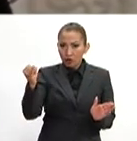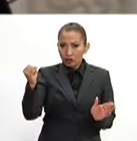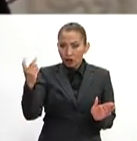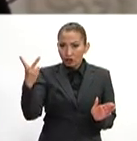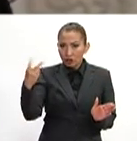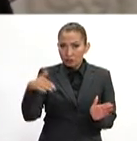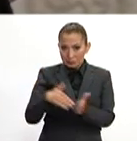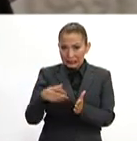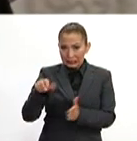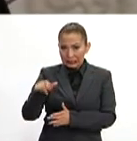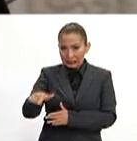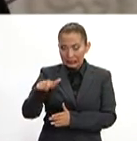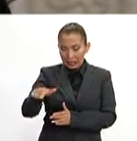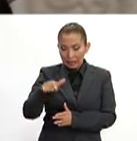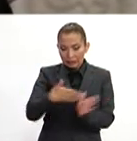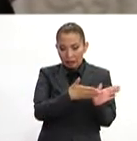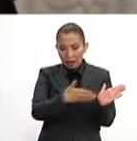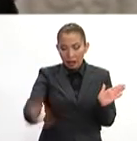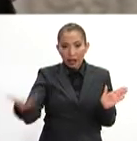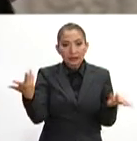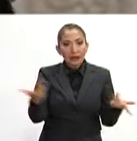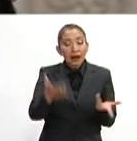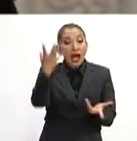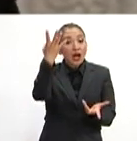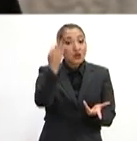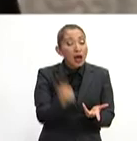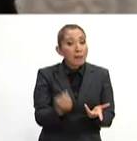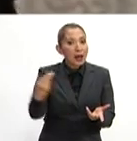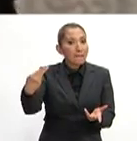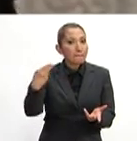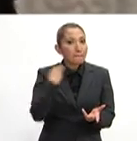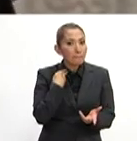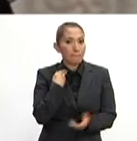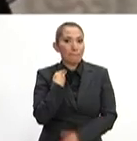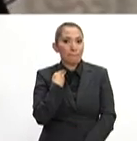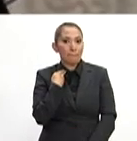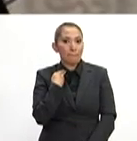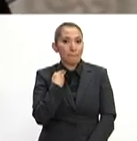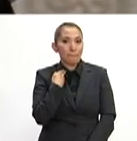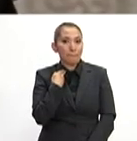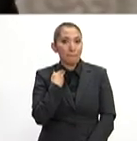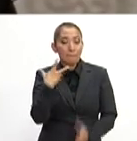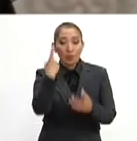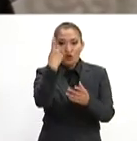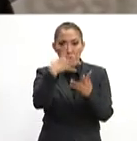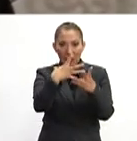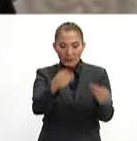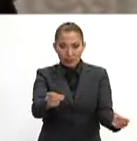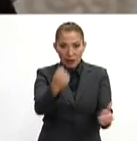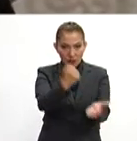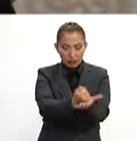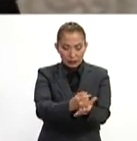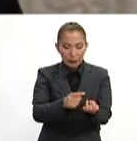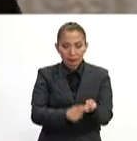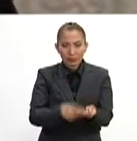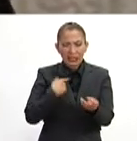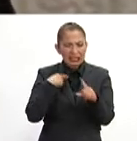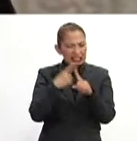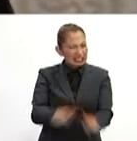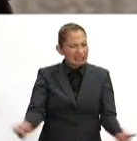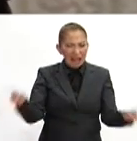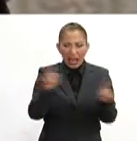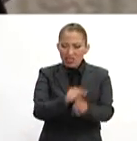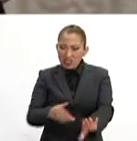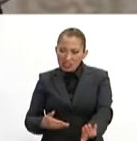del 2017 se han cometido 9 homicidios, una desaparición forzada y